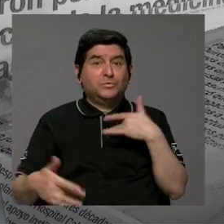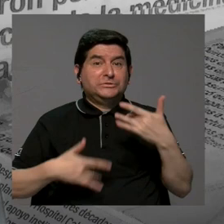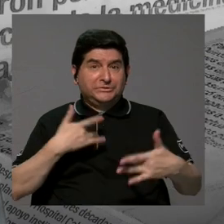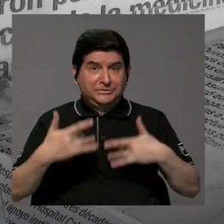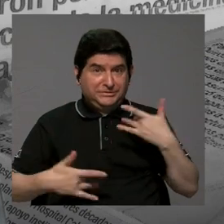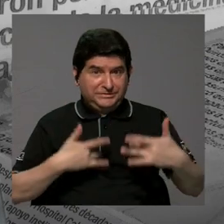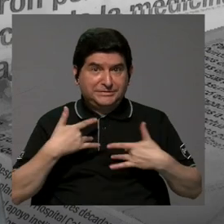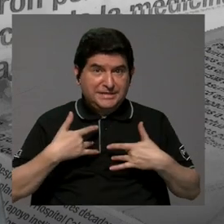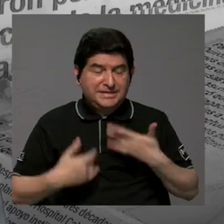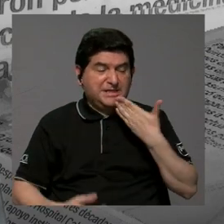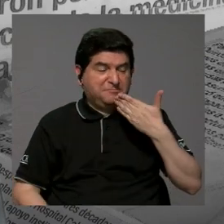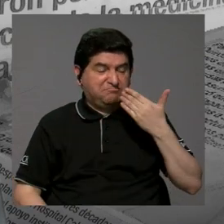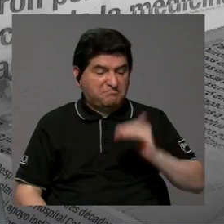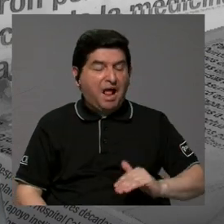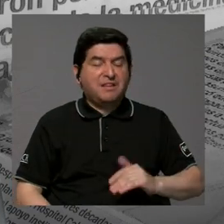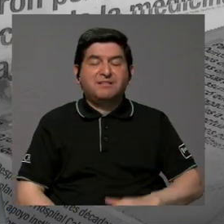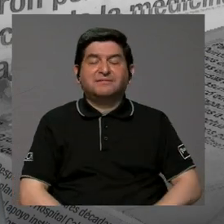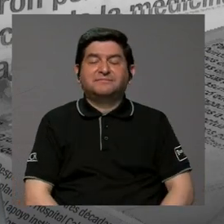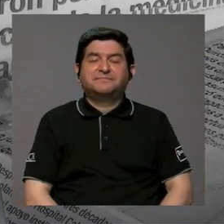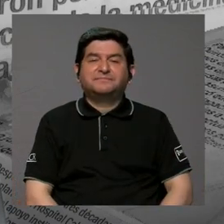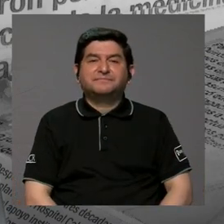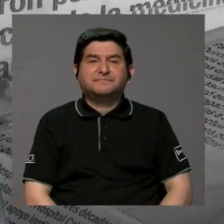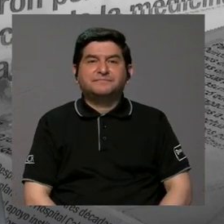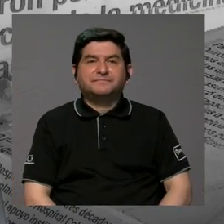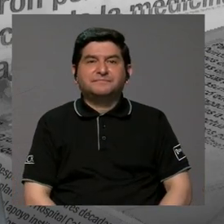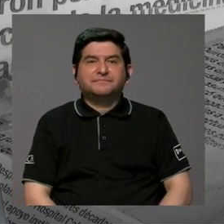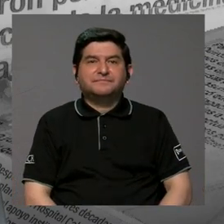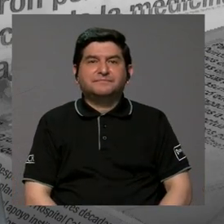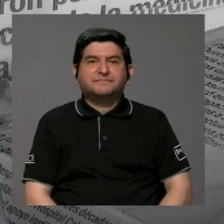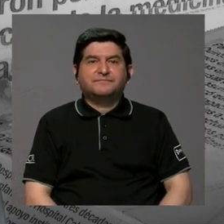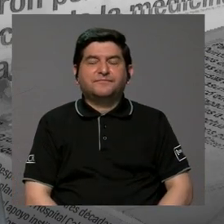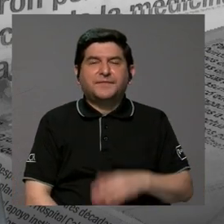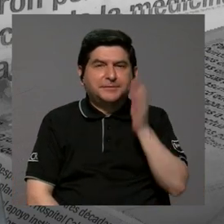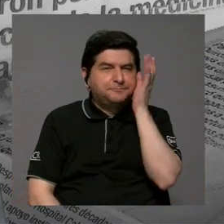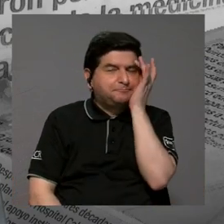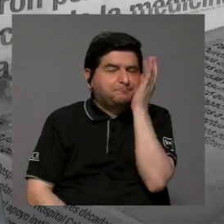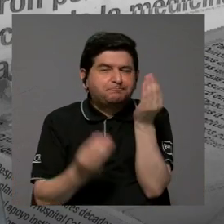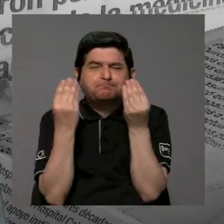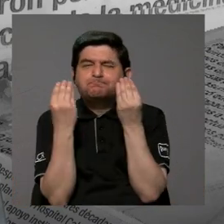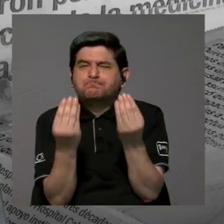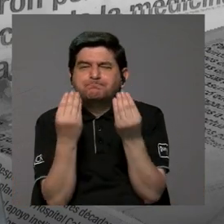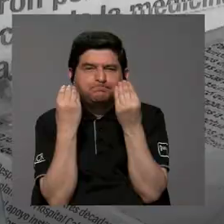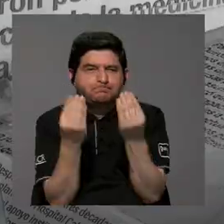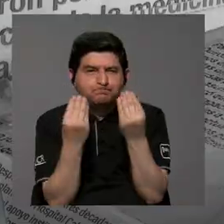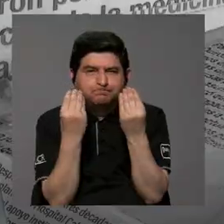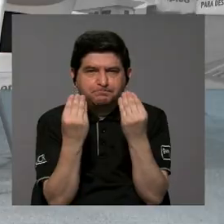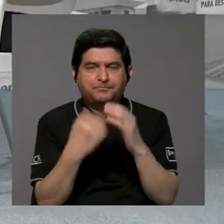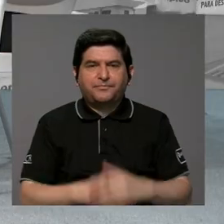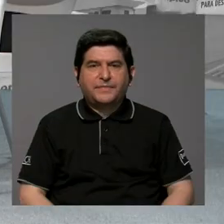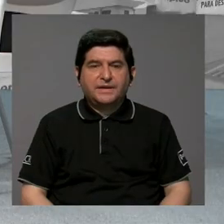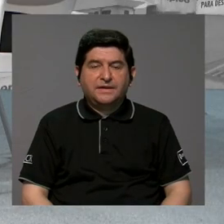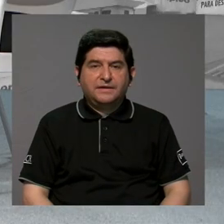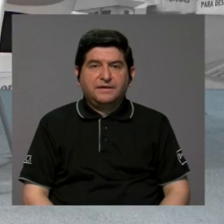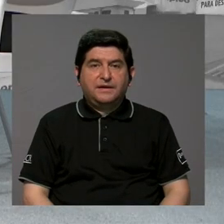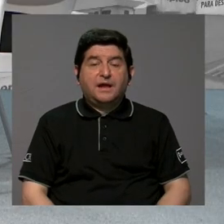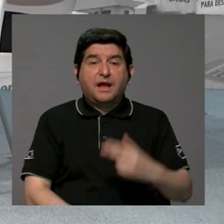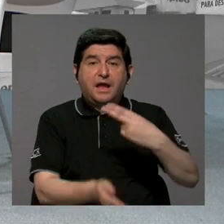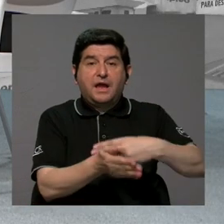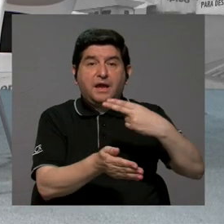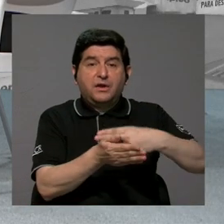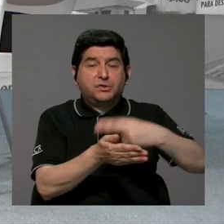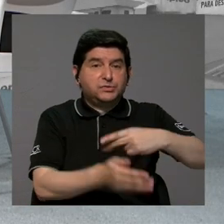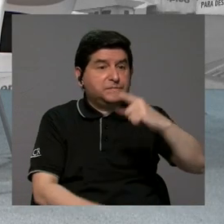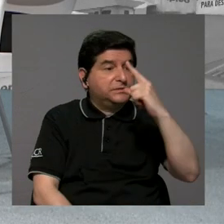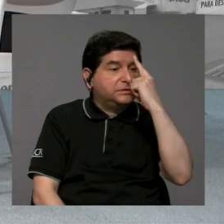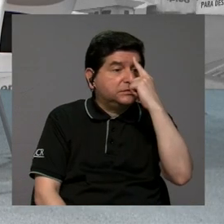que se sienten mal, realmente mal. Nos preocupa montones, perdón, que van a llegar al